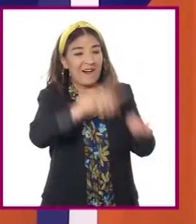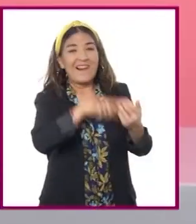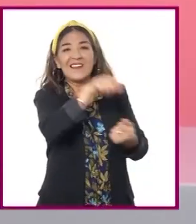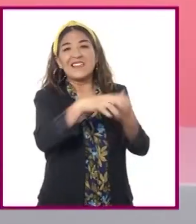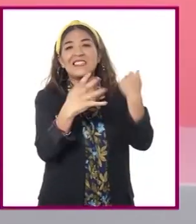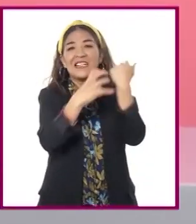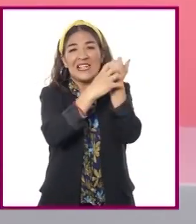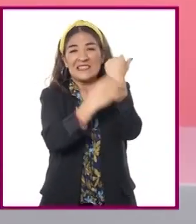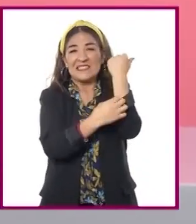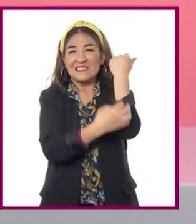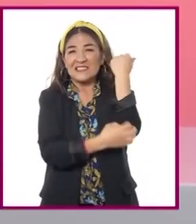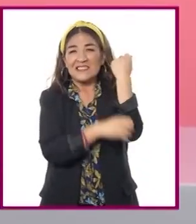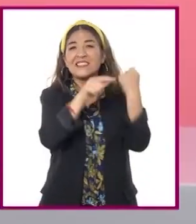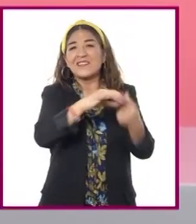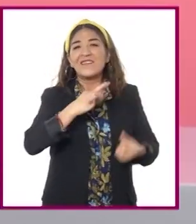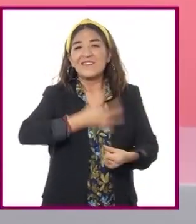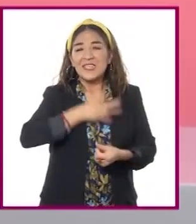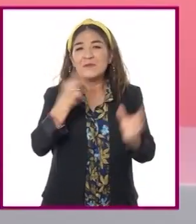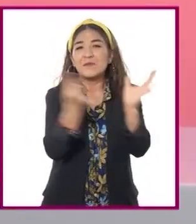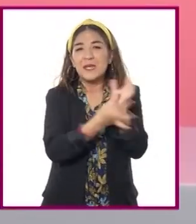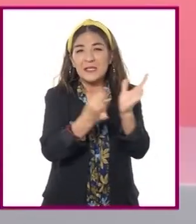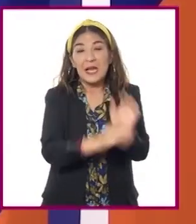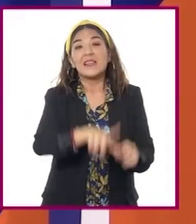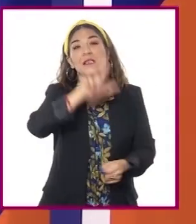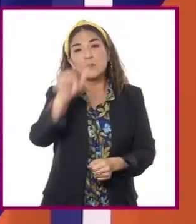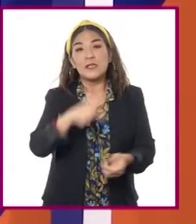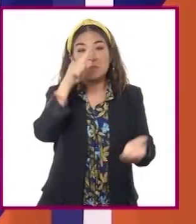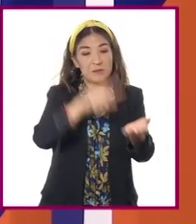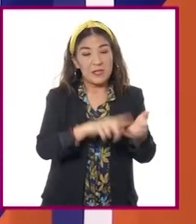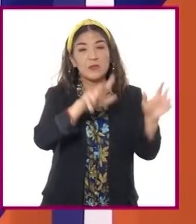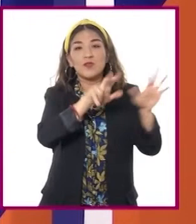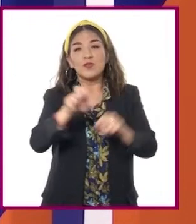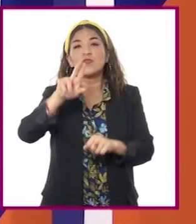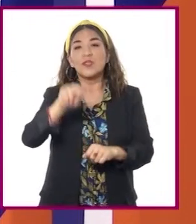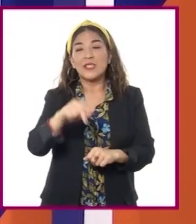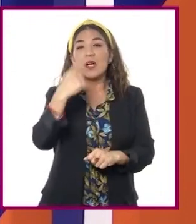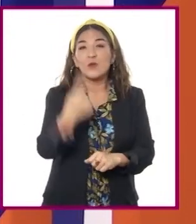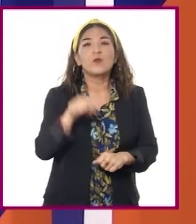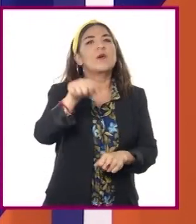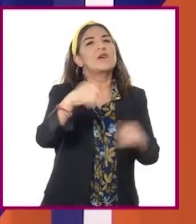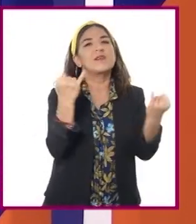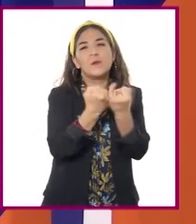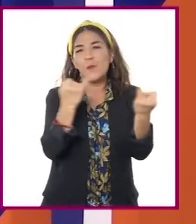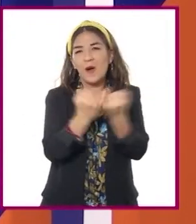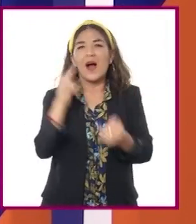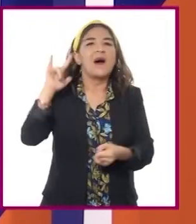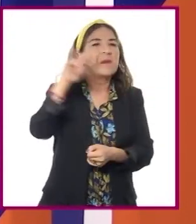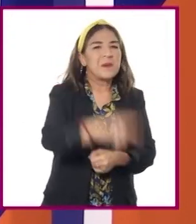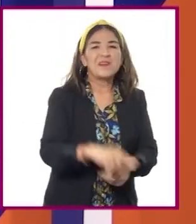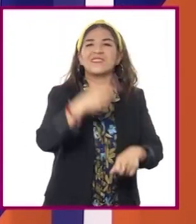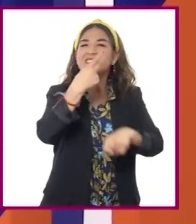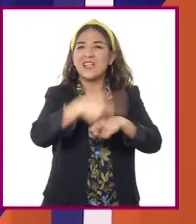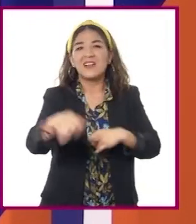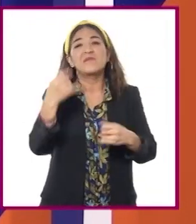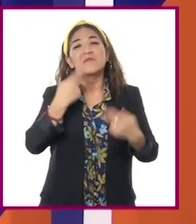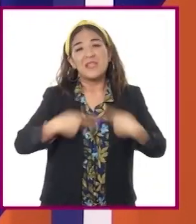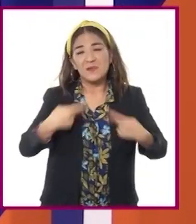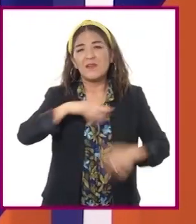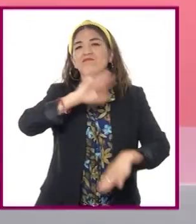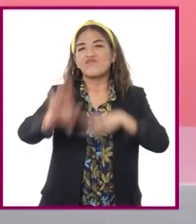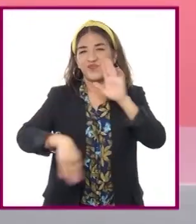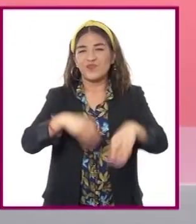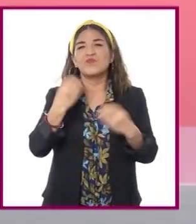fuselaje. No obstante, en 1981, otro avión sufrió los mismos daños, dejando un centenar de